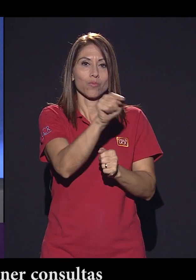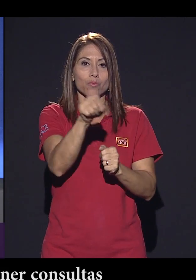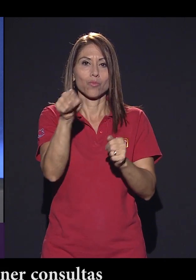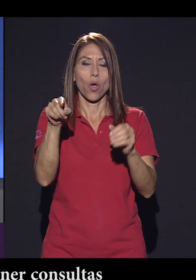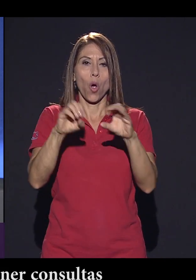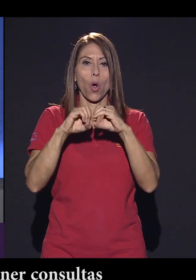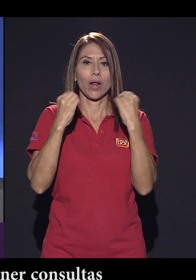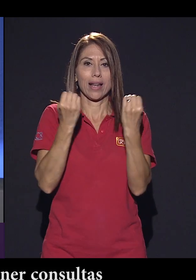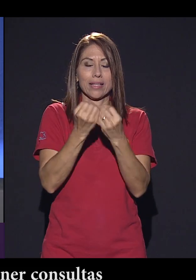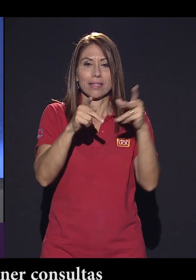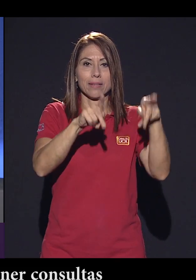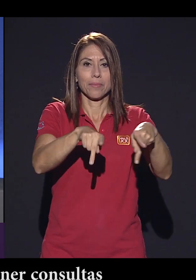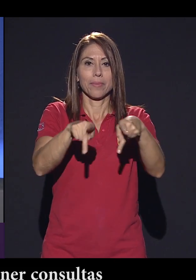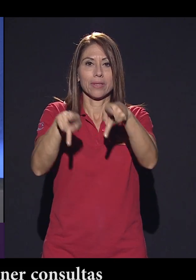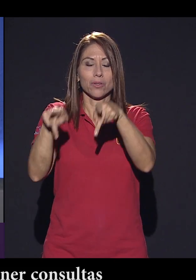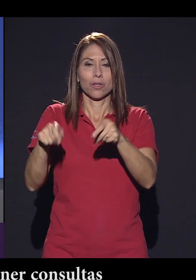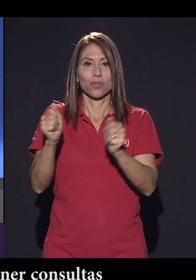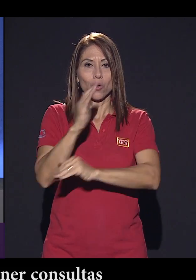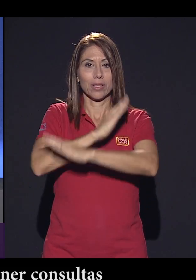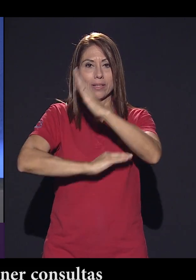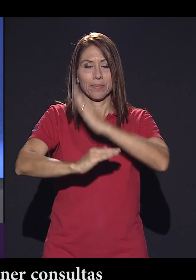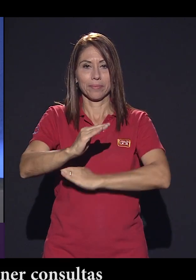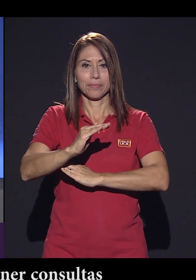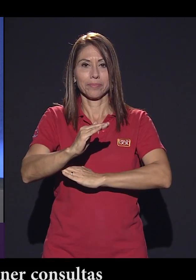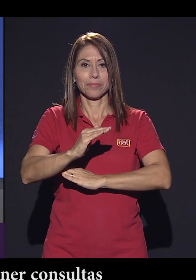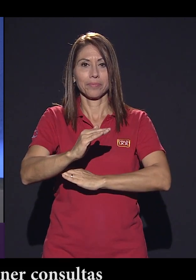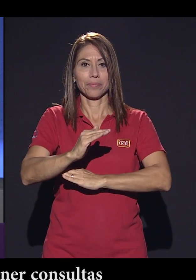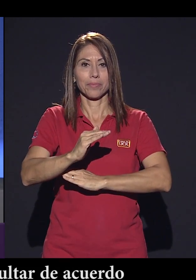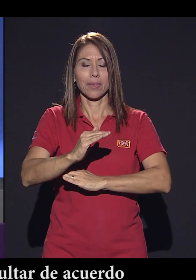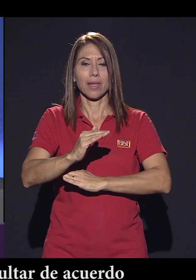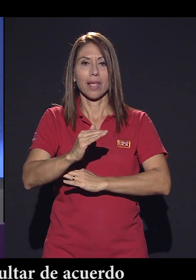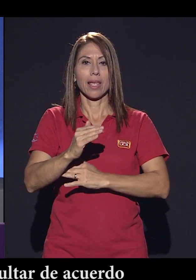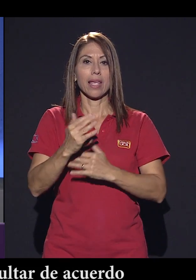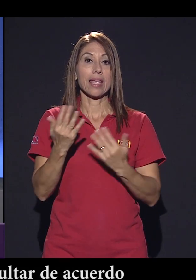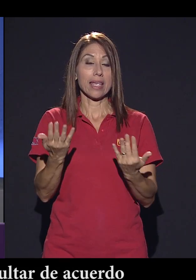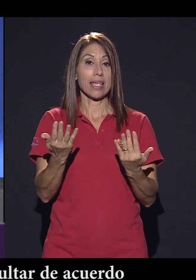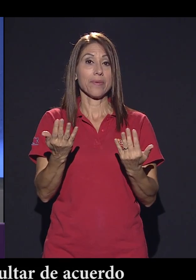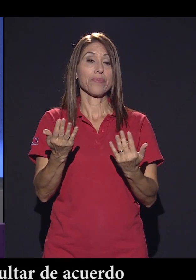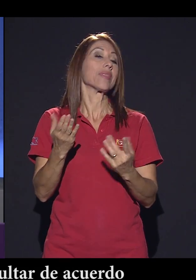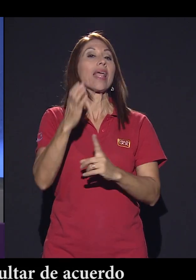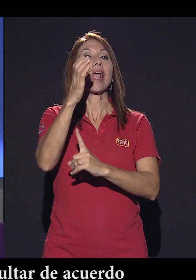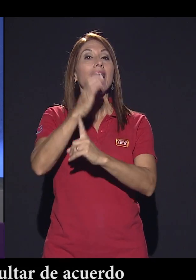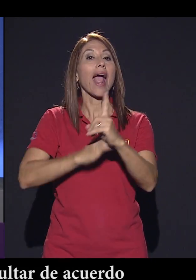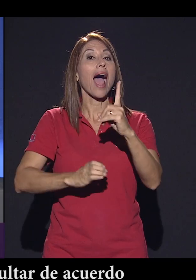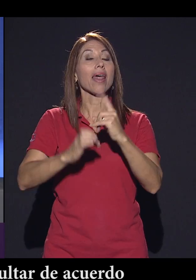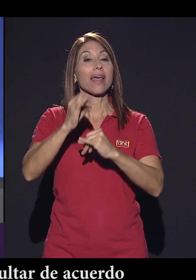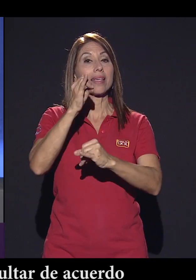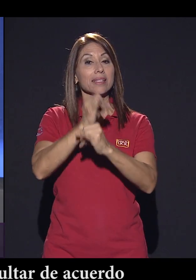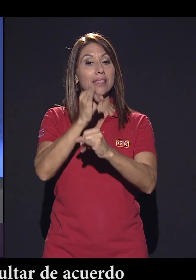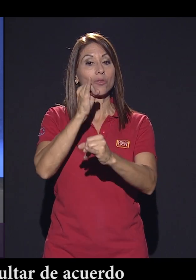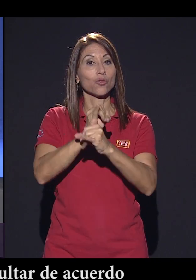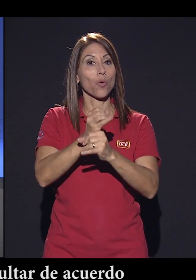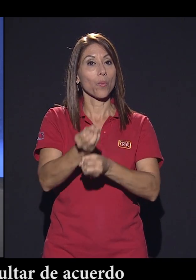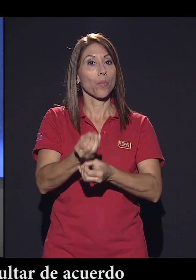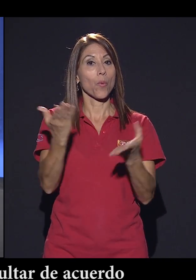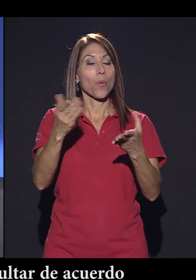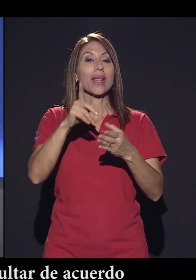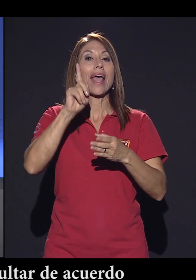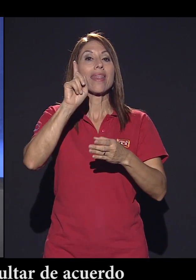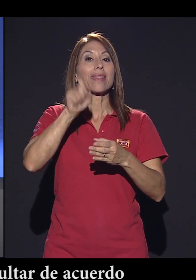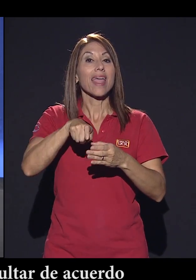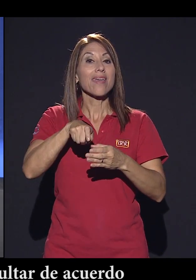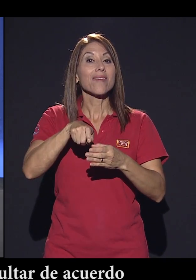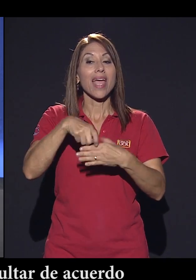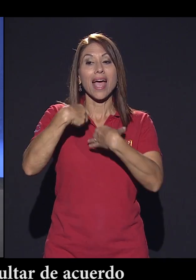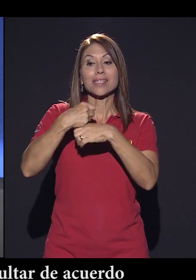las organizaciones de personas con discapacidad, y cada institución del Estado tiene